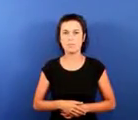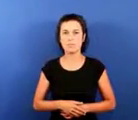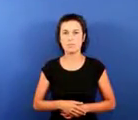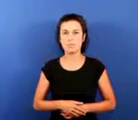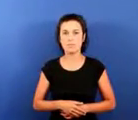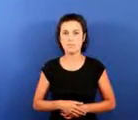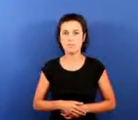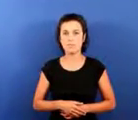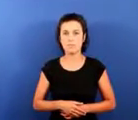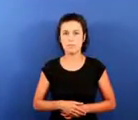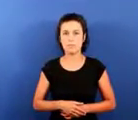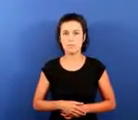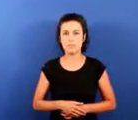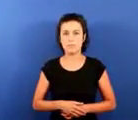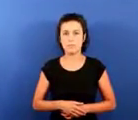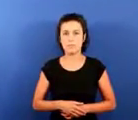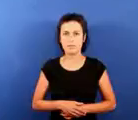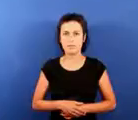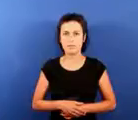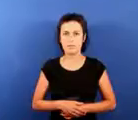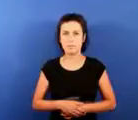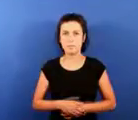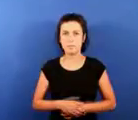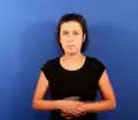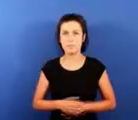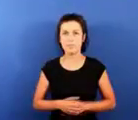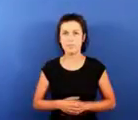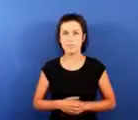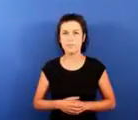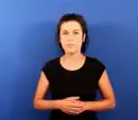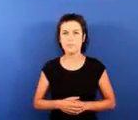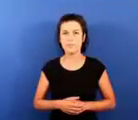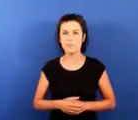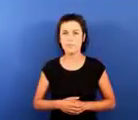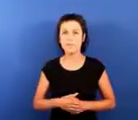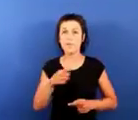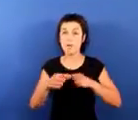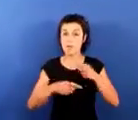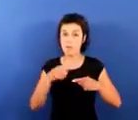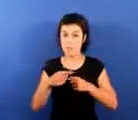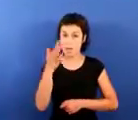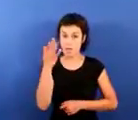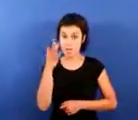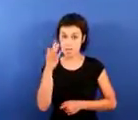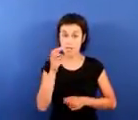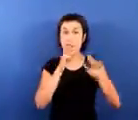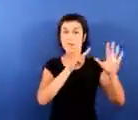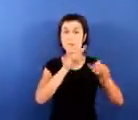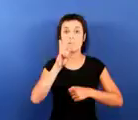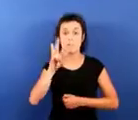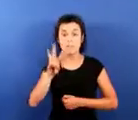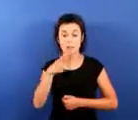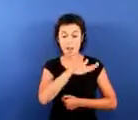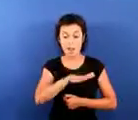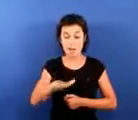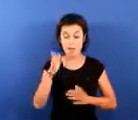inmunitario. Los niños y niñas que van a abandonar Euskadi esta semana se han mostrado contentos y satisfechos de unas vacaciones para cargar pilas. Desde